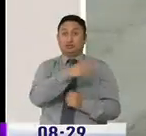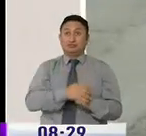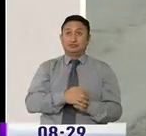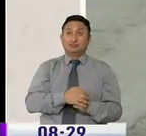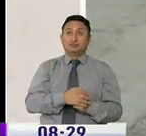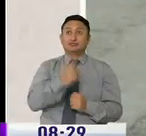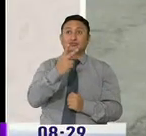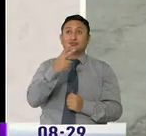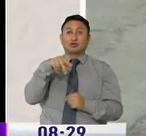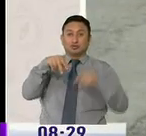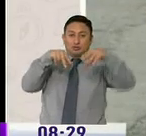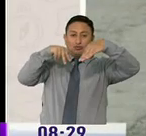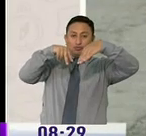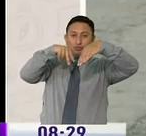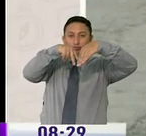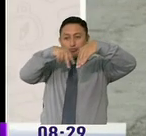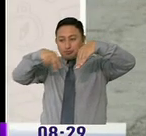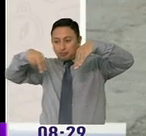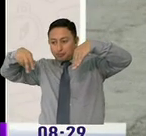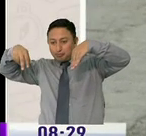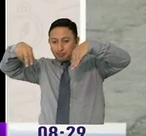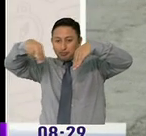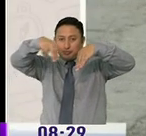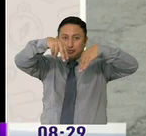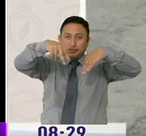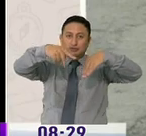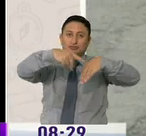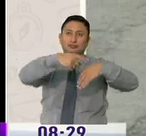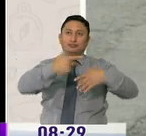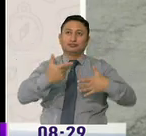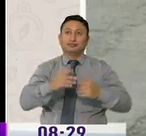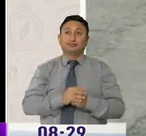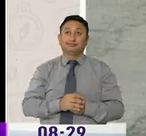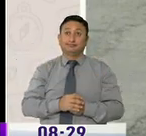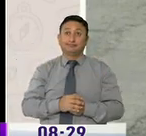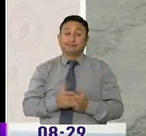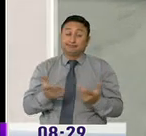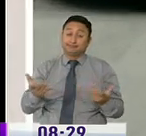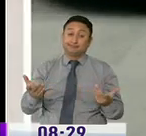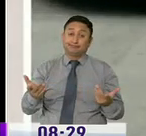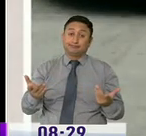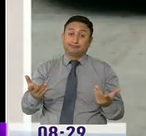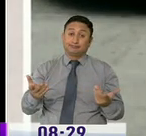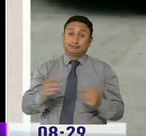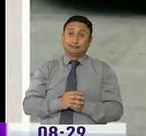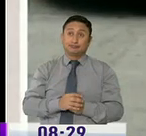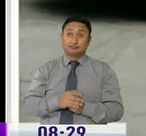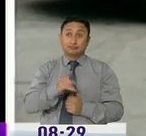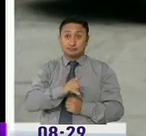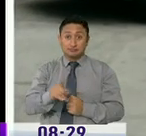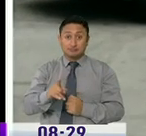par de adultos mayores por donde tiene que cruzar, arriesgando su vida, no siendo exagerado,